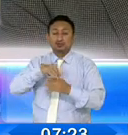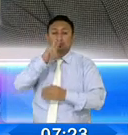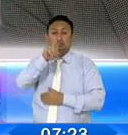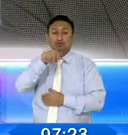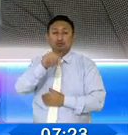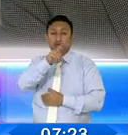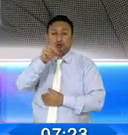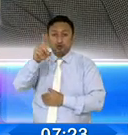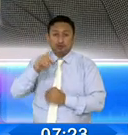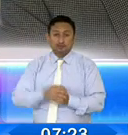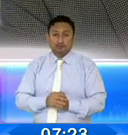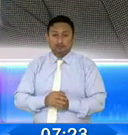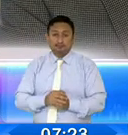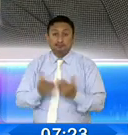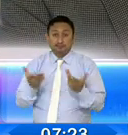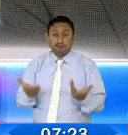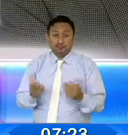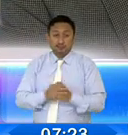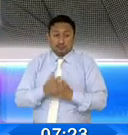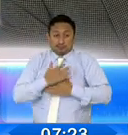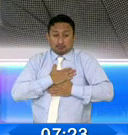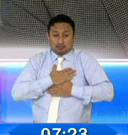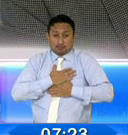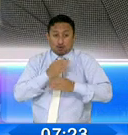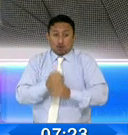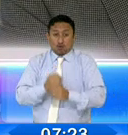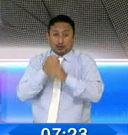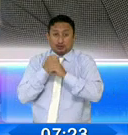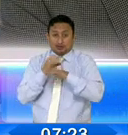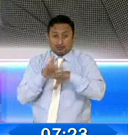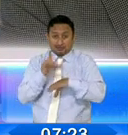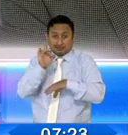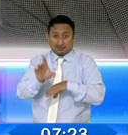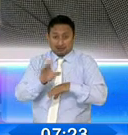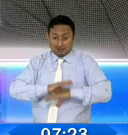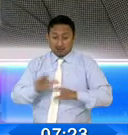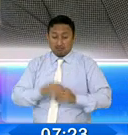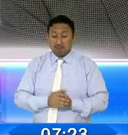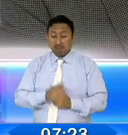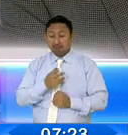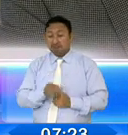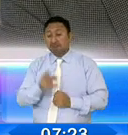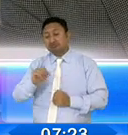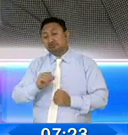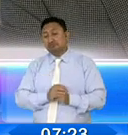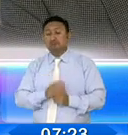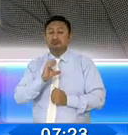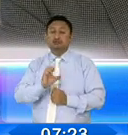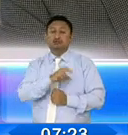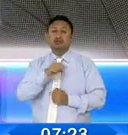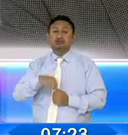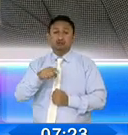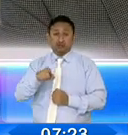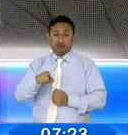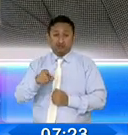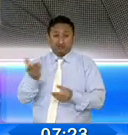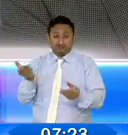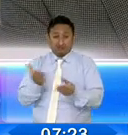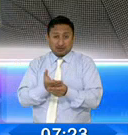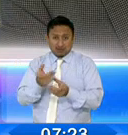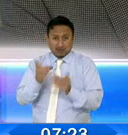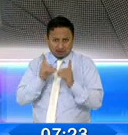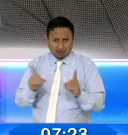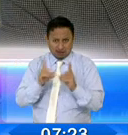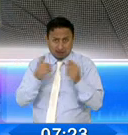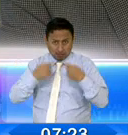lo tanto, nuestro deber no es quedar ahí a la vista de que el CNE proclame con esas irregularidades.